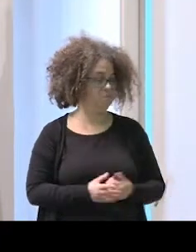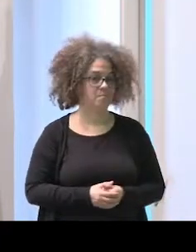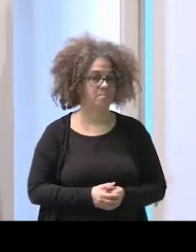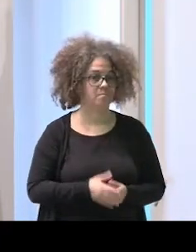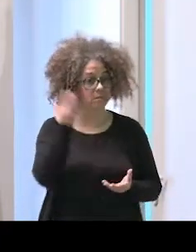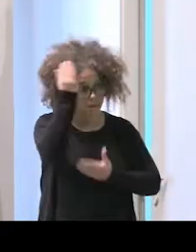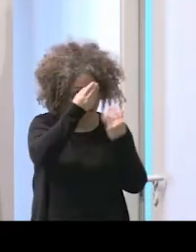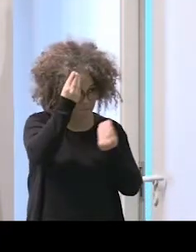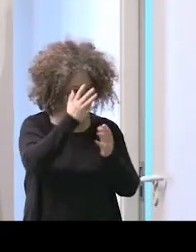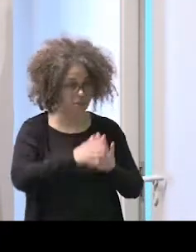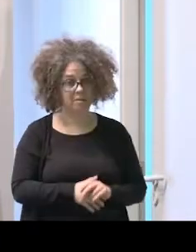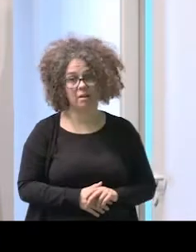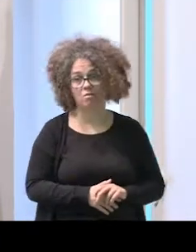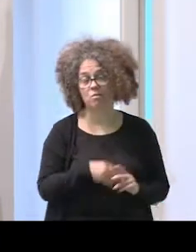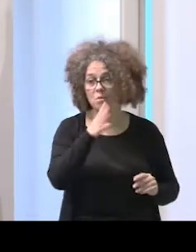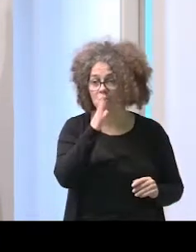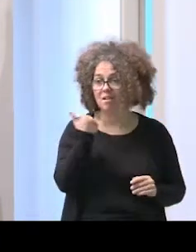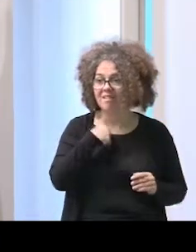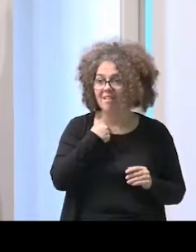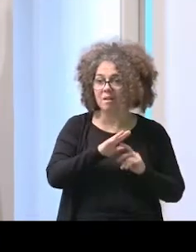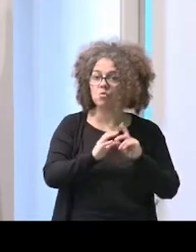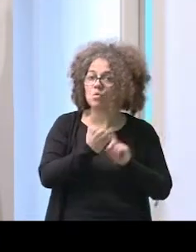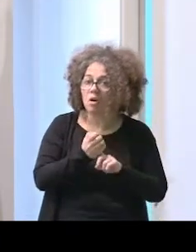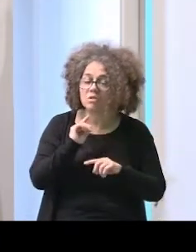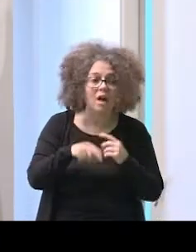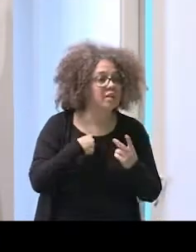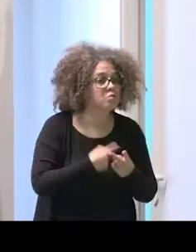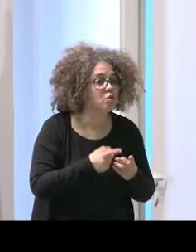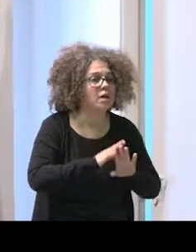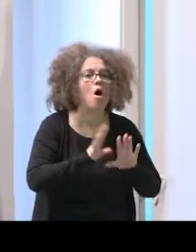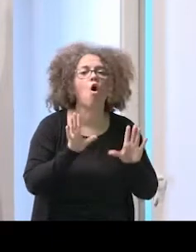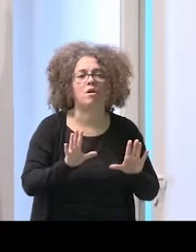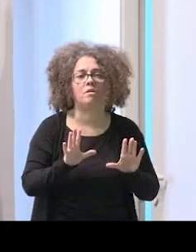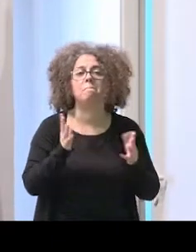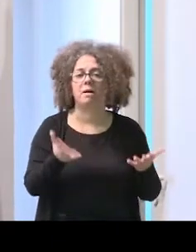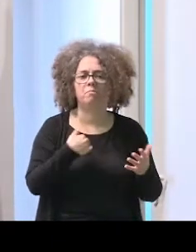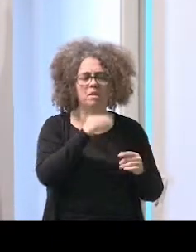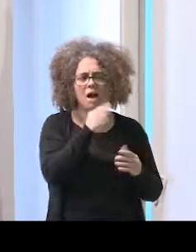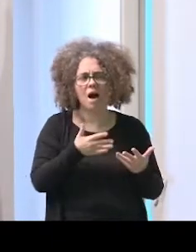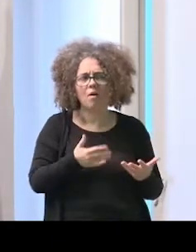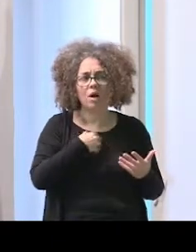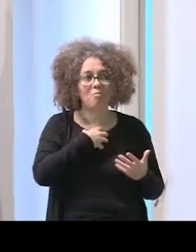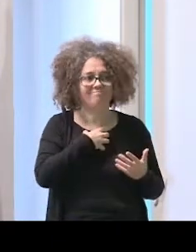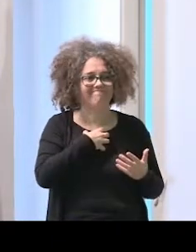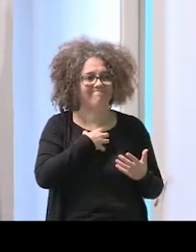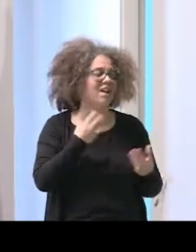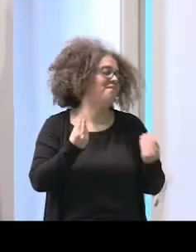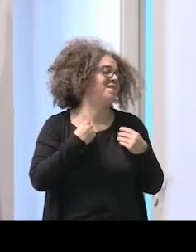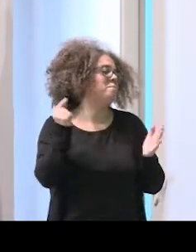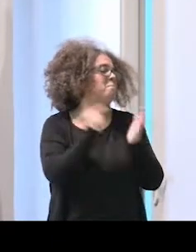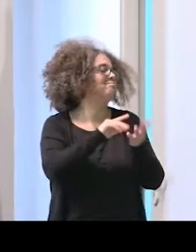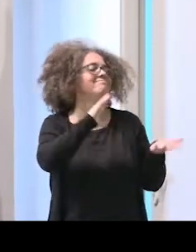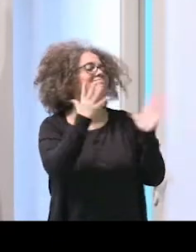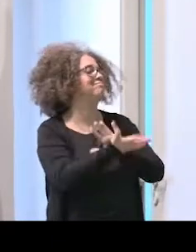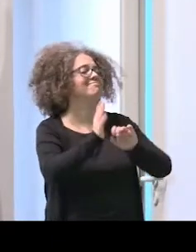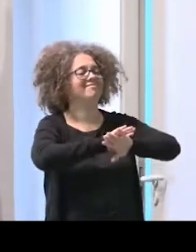a repensarlo, porque ya teníamos una cosa, ahora tenemos otra. Vale, pues en este momento, como no se puede cambiar todo en la vida de repente